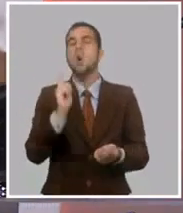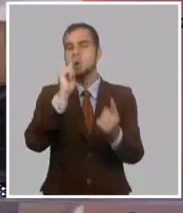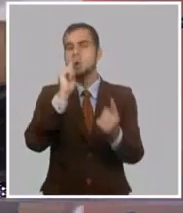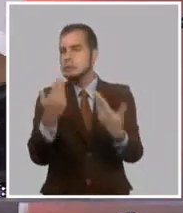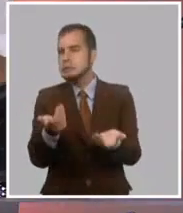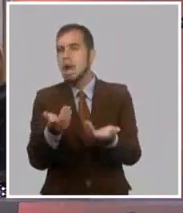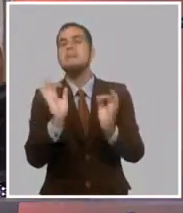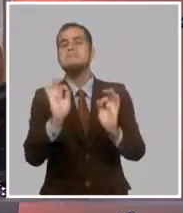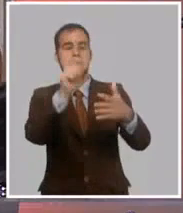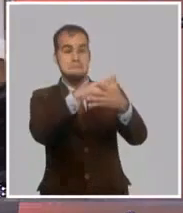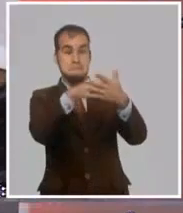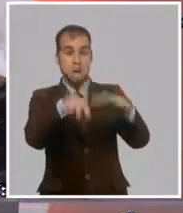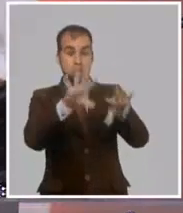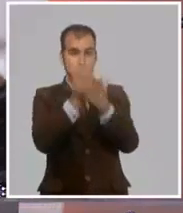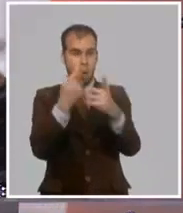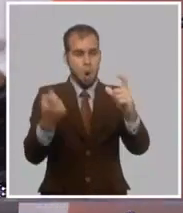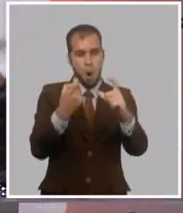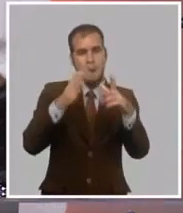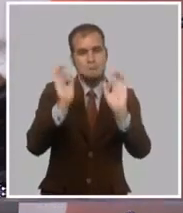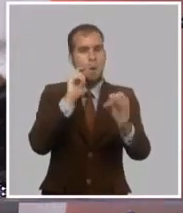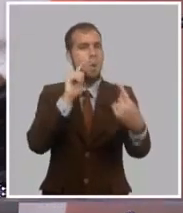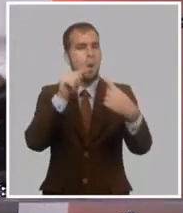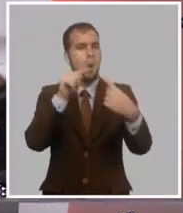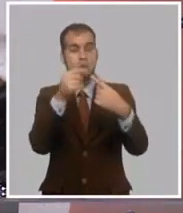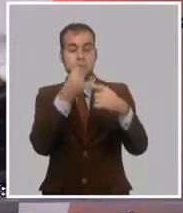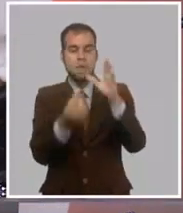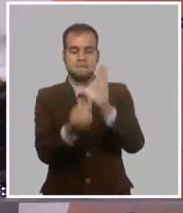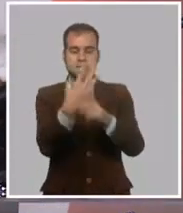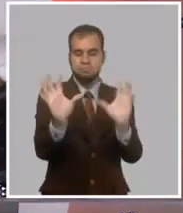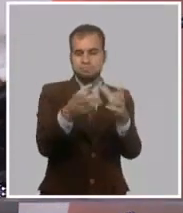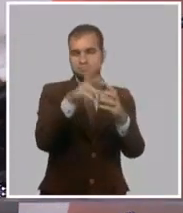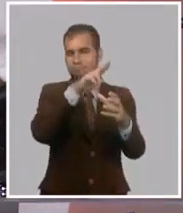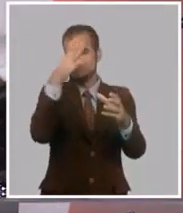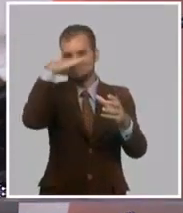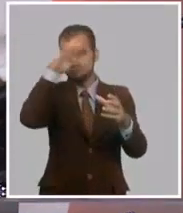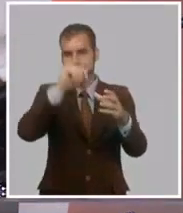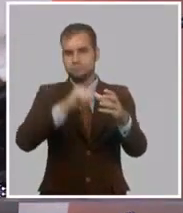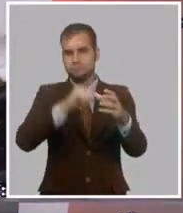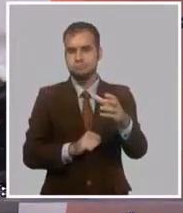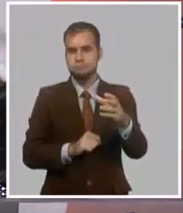esa guerra en función de estos objetivos que ha trazado al fundar el partido y que se ha mantenido